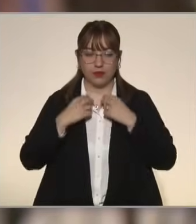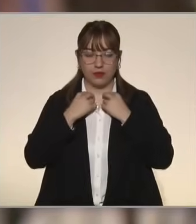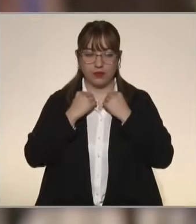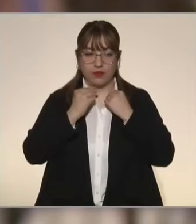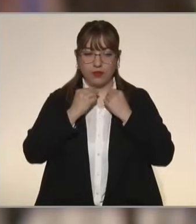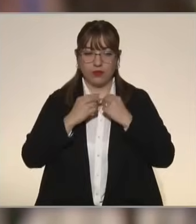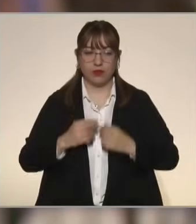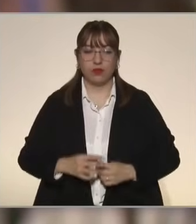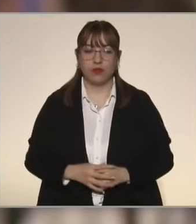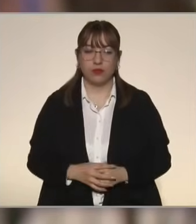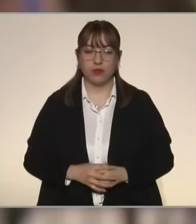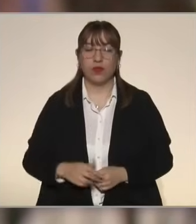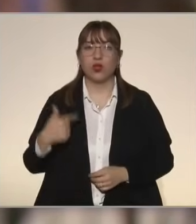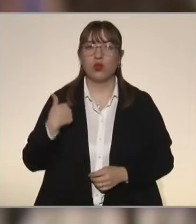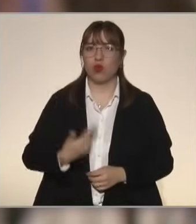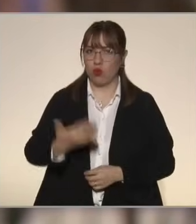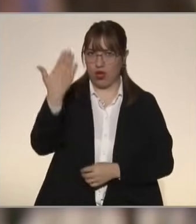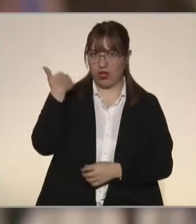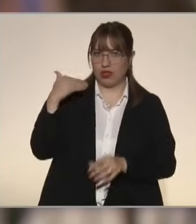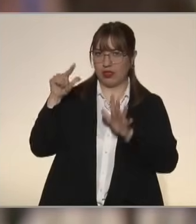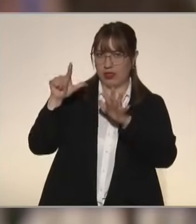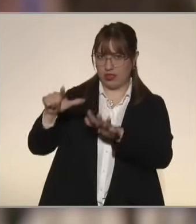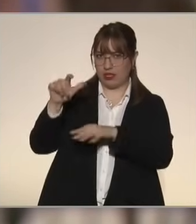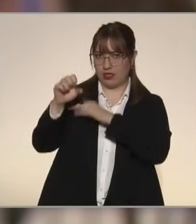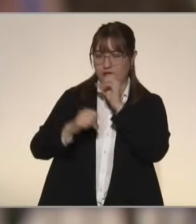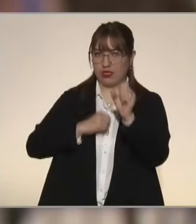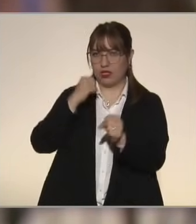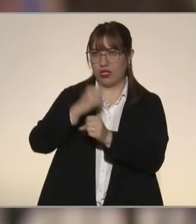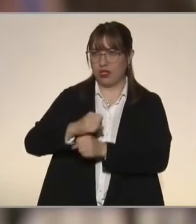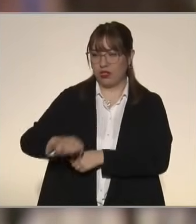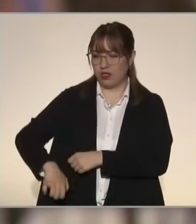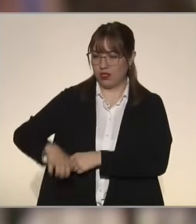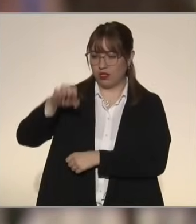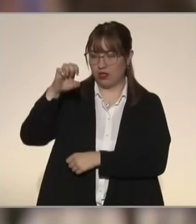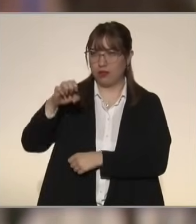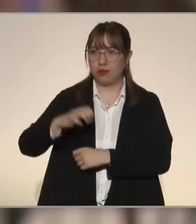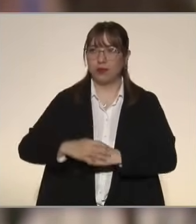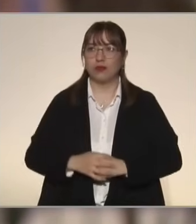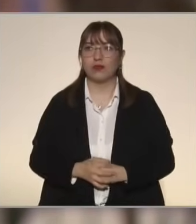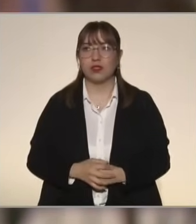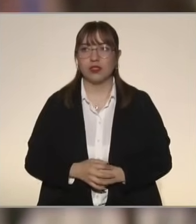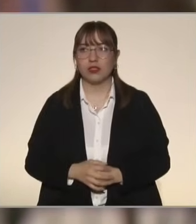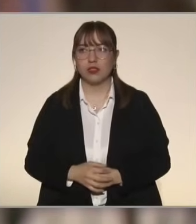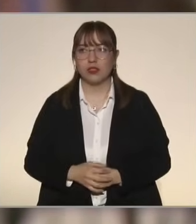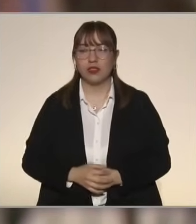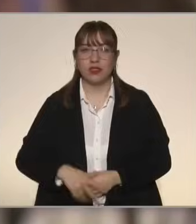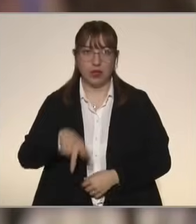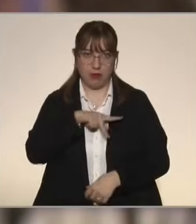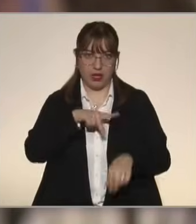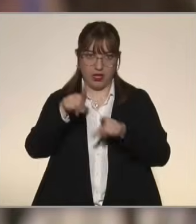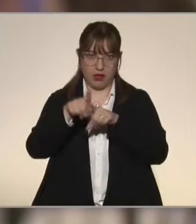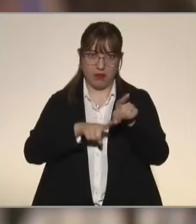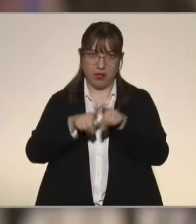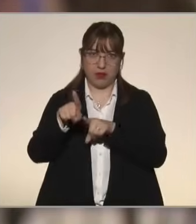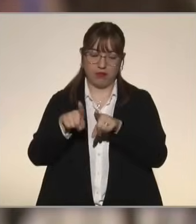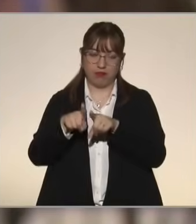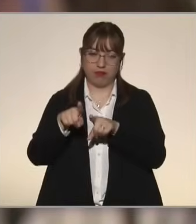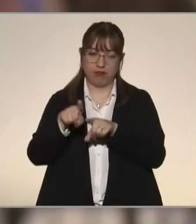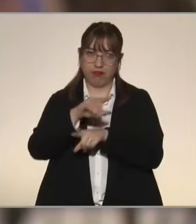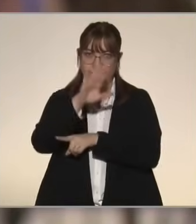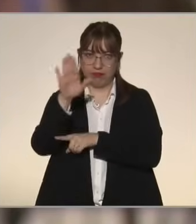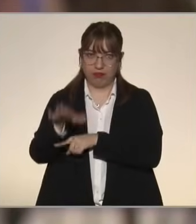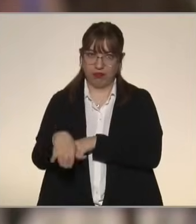Cuando yo tenía 17 años, tuve una experiencia de la pérdida de un hermano en la fiesta